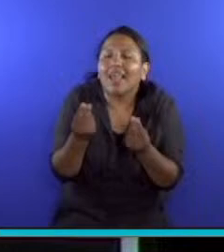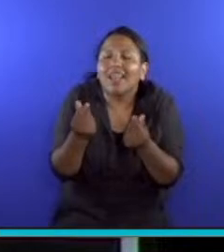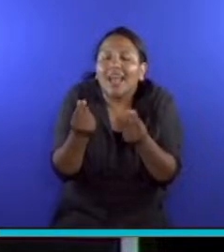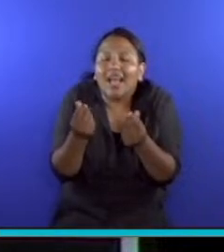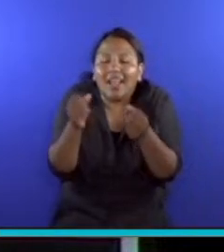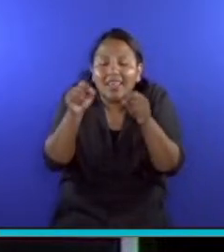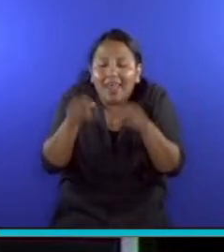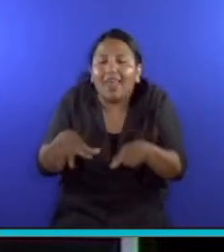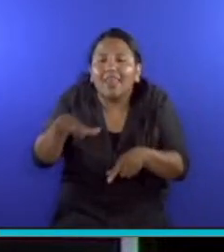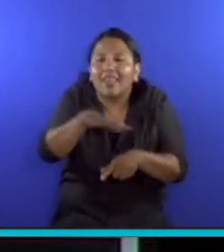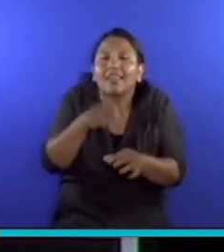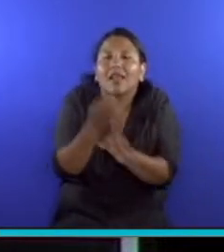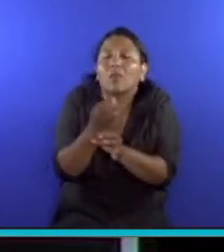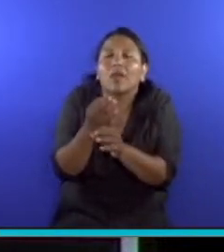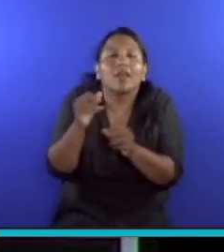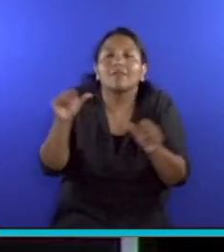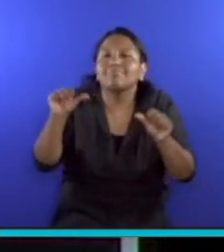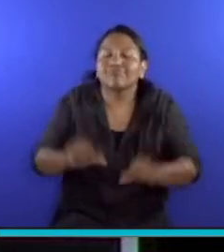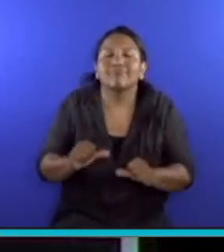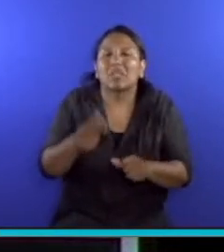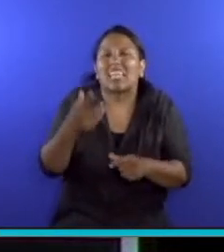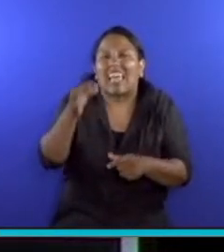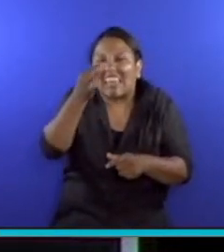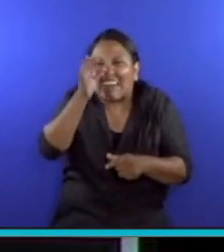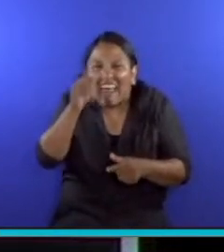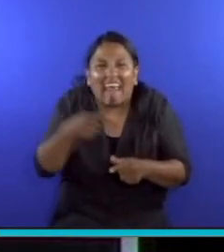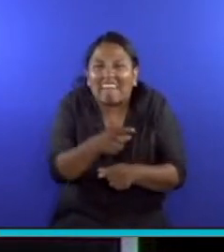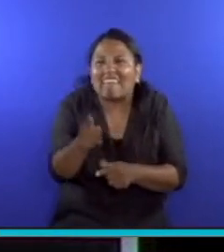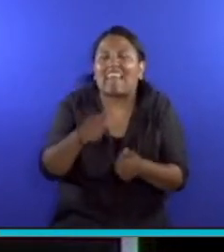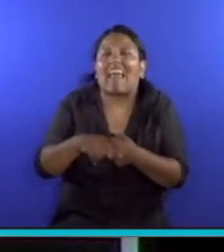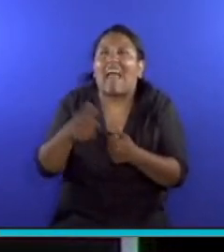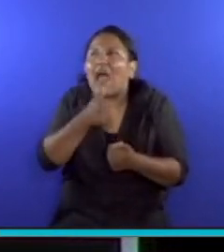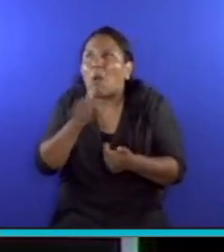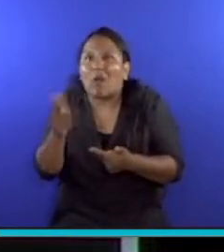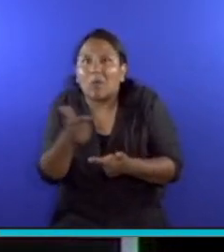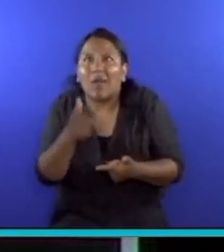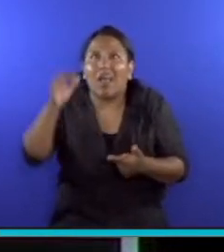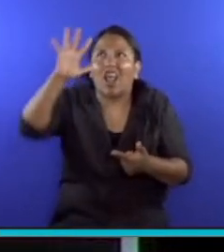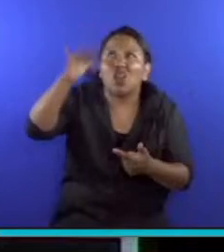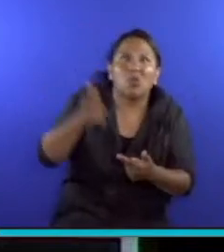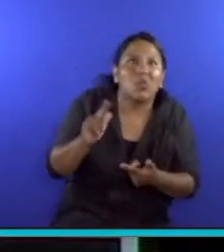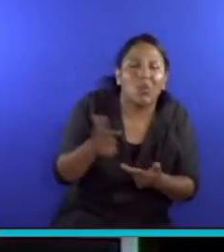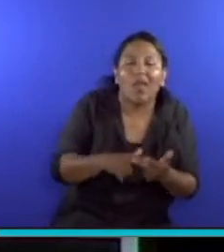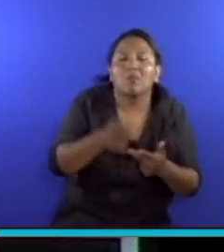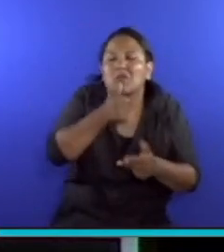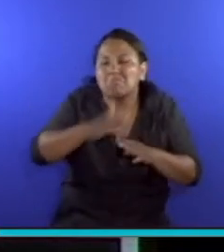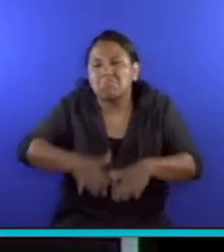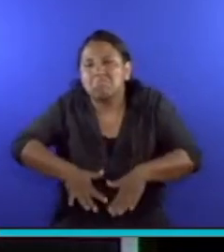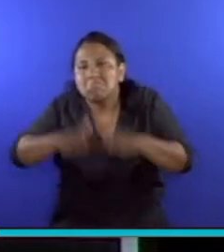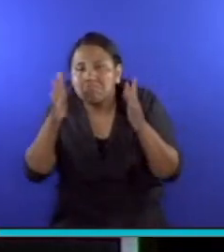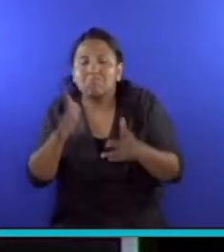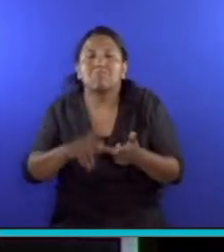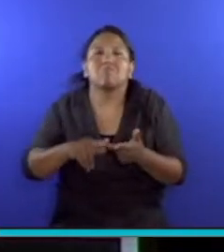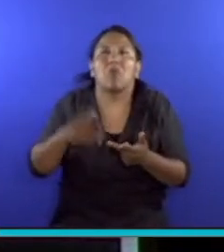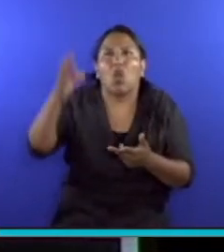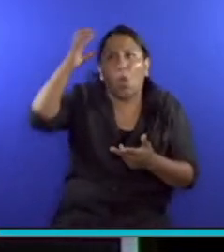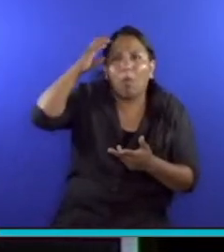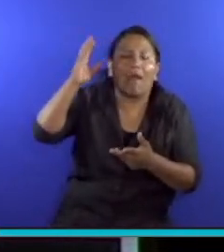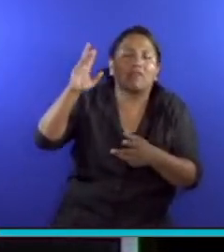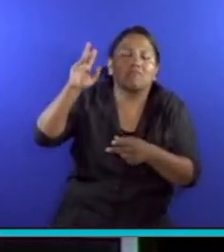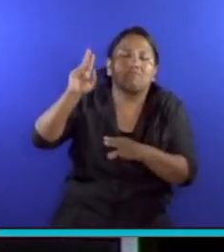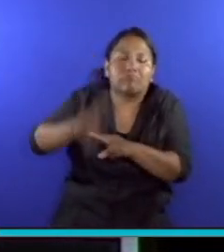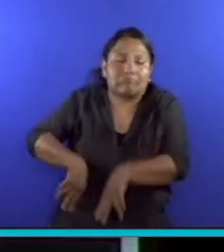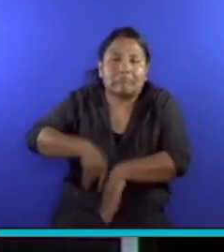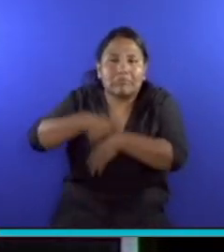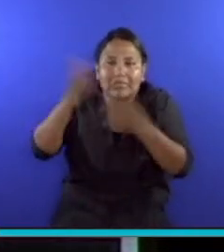no dan, porque hay ratas, porque falta agua, porque no hay luz, porque se inundó, porque no andan los baños, etcétera, etcétera. Y si